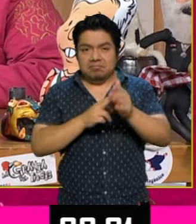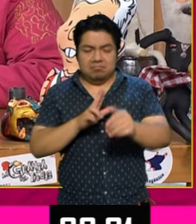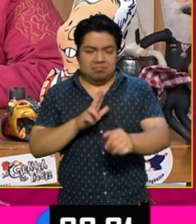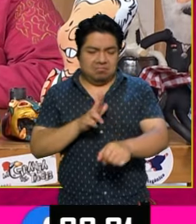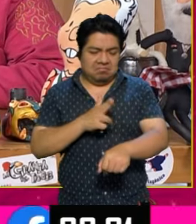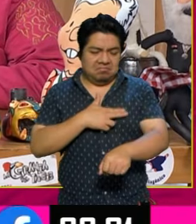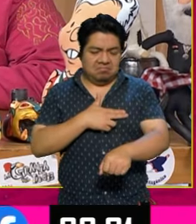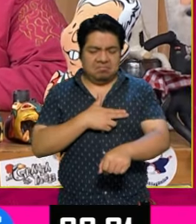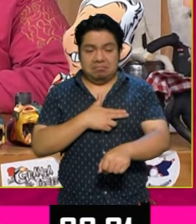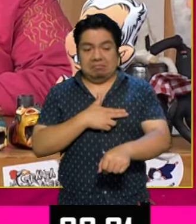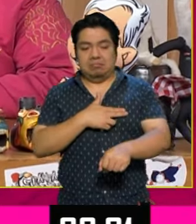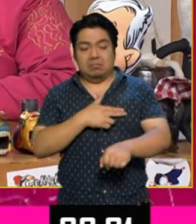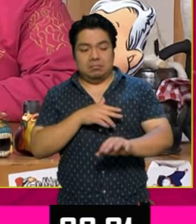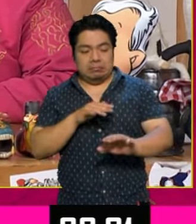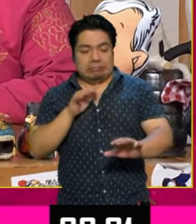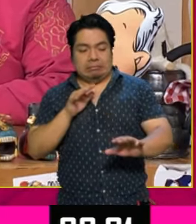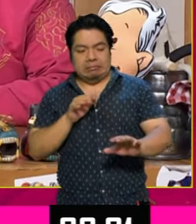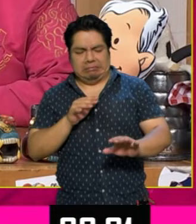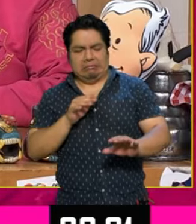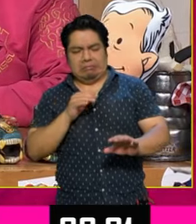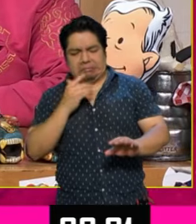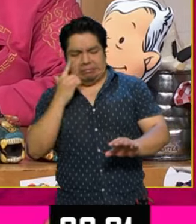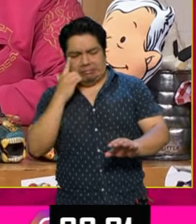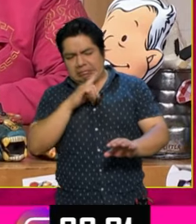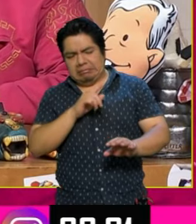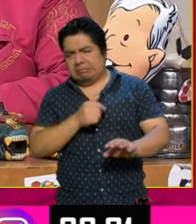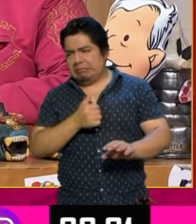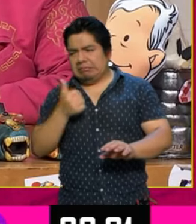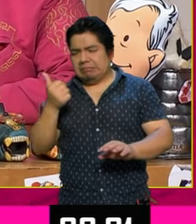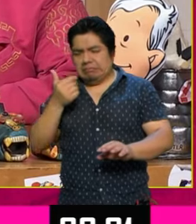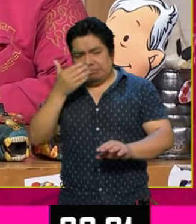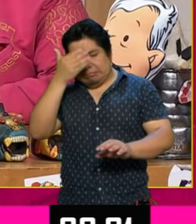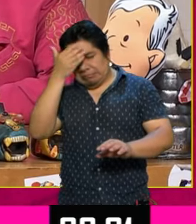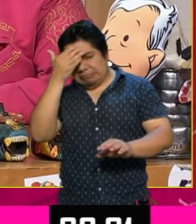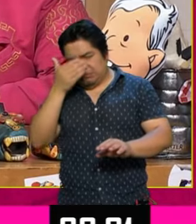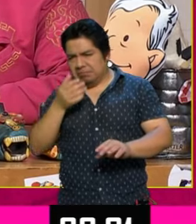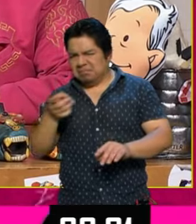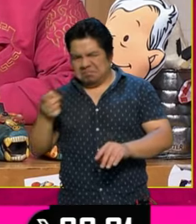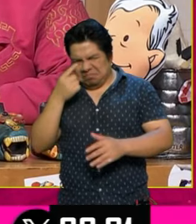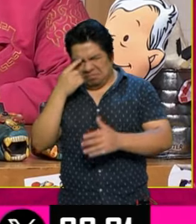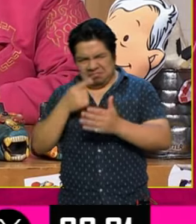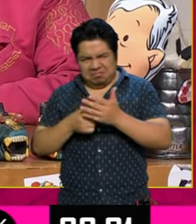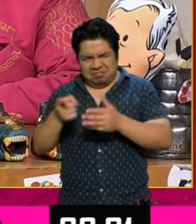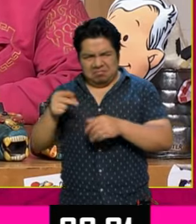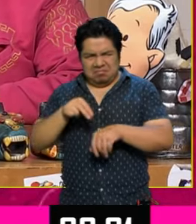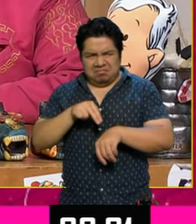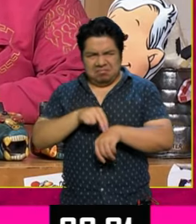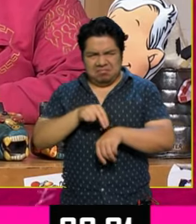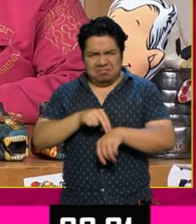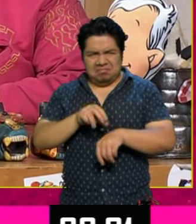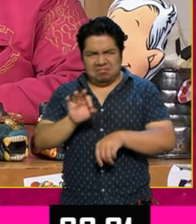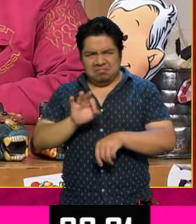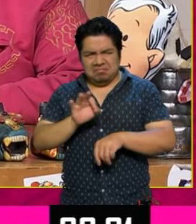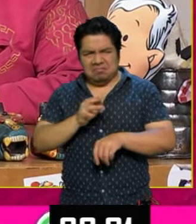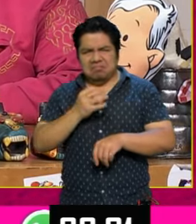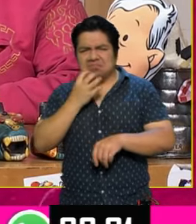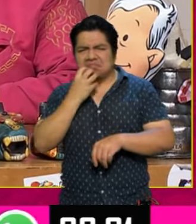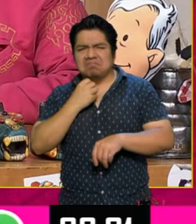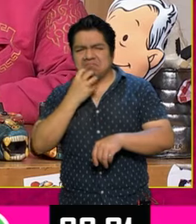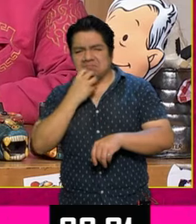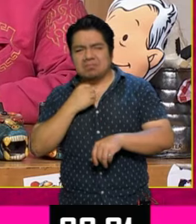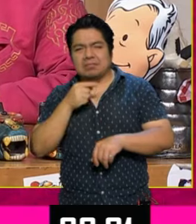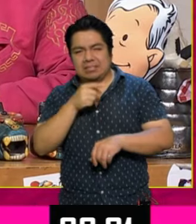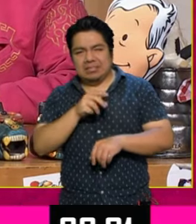ay, de lejos. Oh. Qué feo, vayas a enfermería. ¿Estás segura que era doctor? ¿No era judicial, del señora? IMSS, madrina del